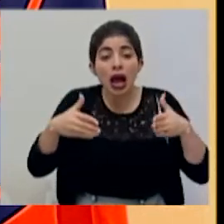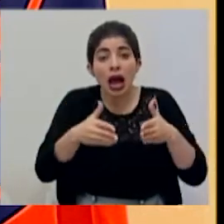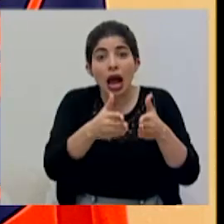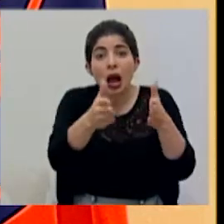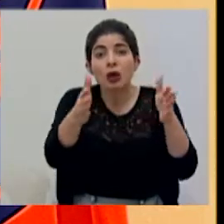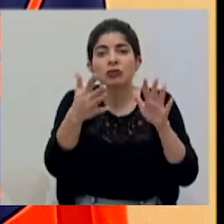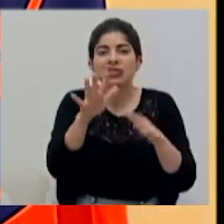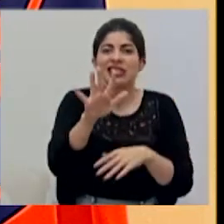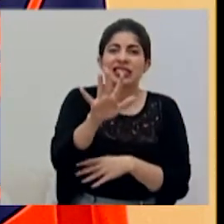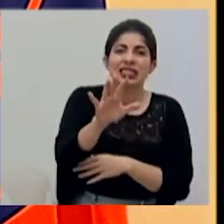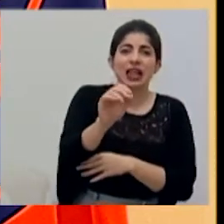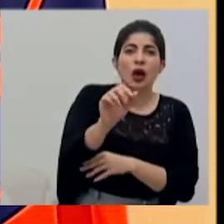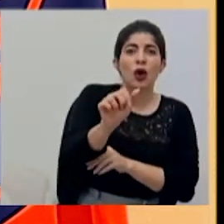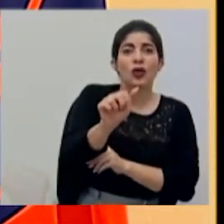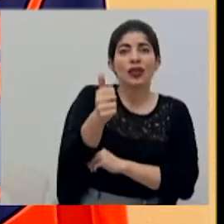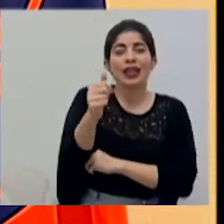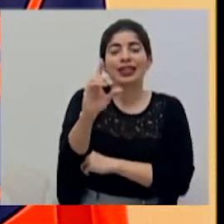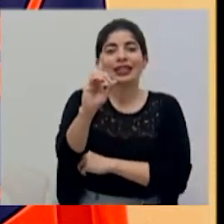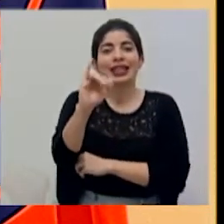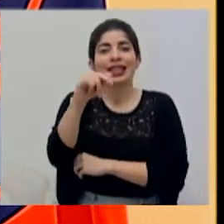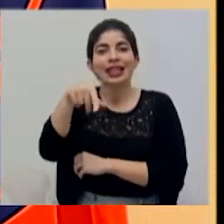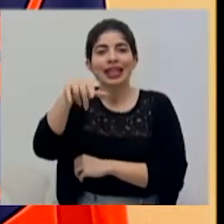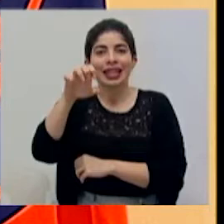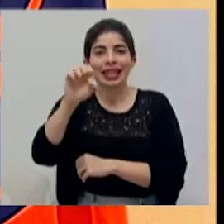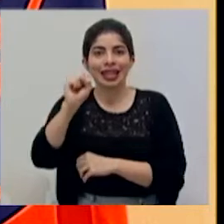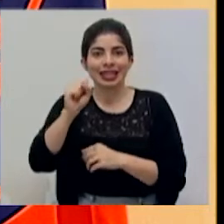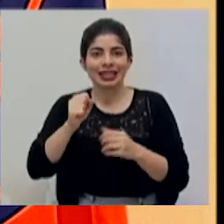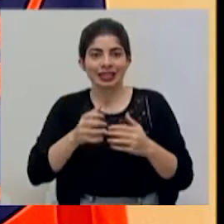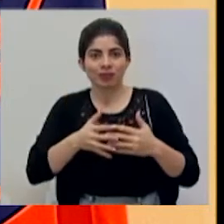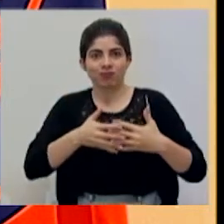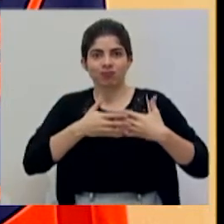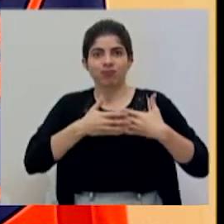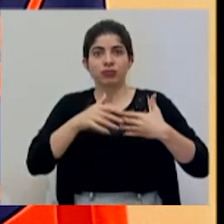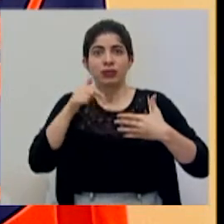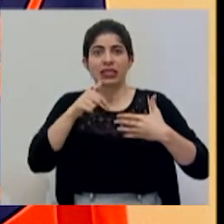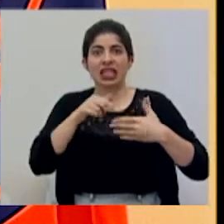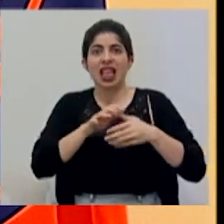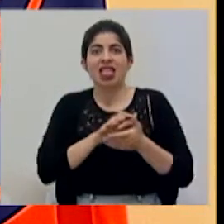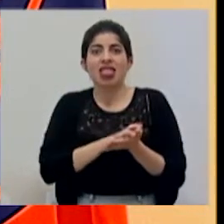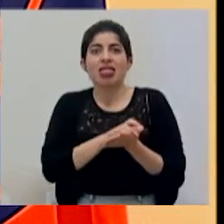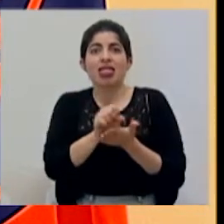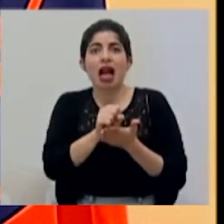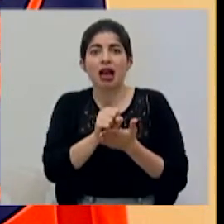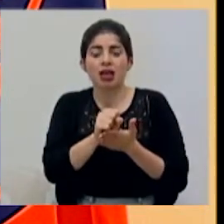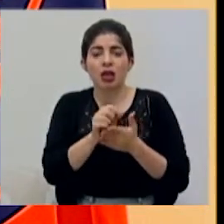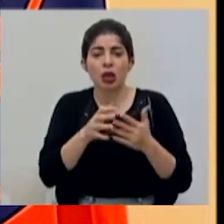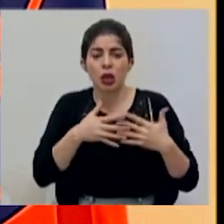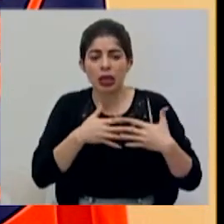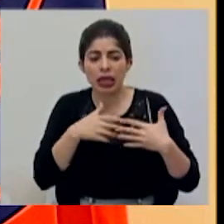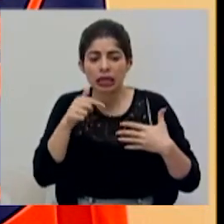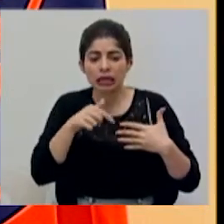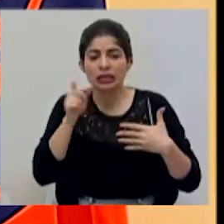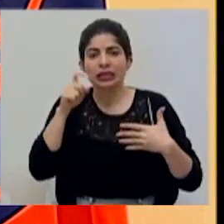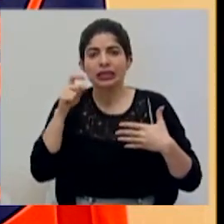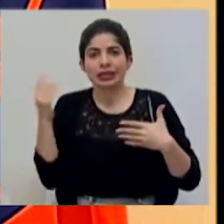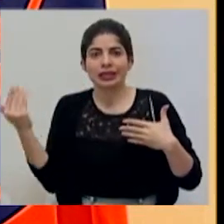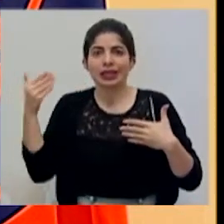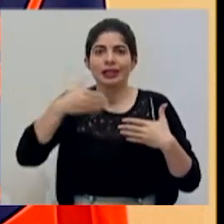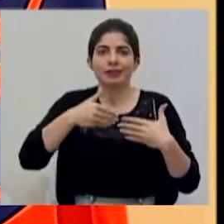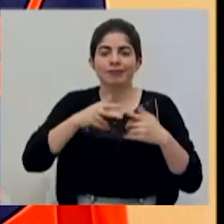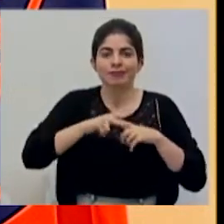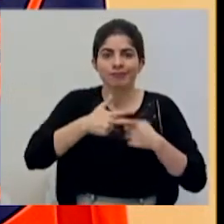entre 5 o 10 diques importantes que han tenido daños y que por lo tanto deben ser intervenidos en